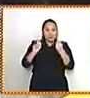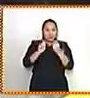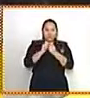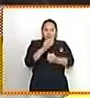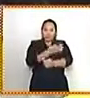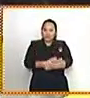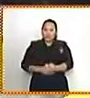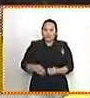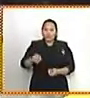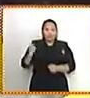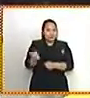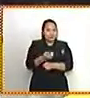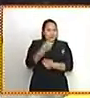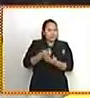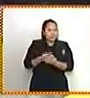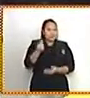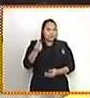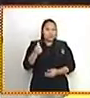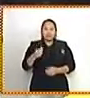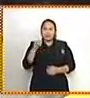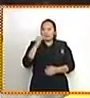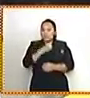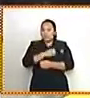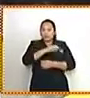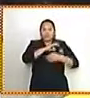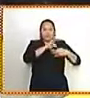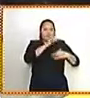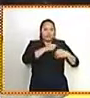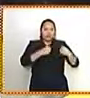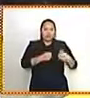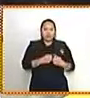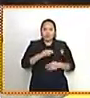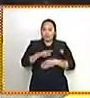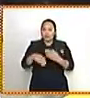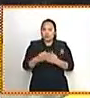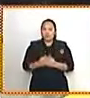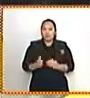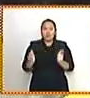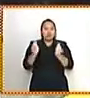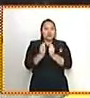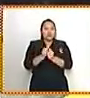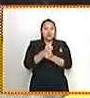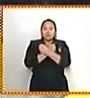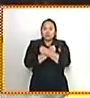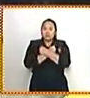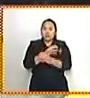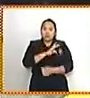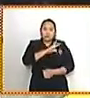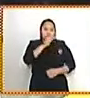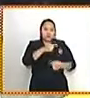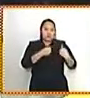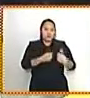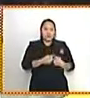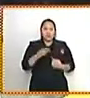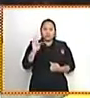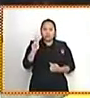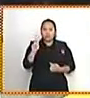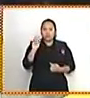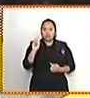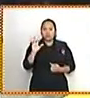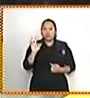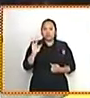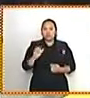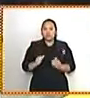mucho dinero. Teletón somos todos, así que apúntate a esta gran obra de amor Teletón 2019. Si deseas apoyar